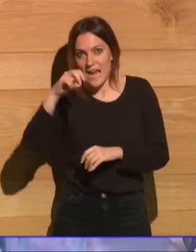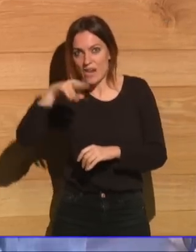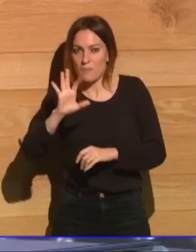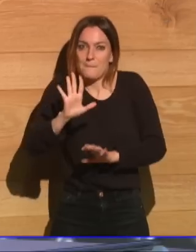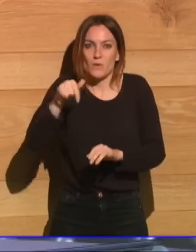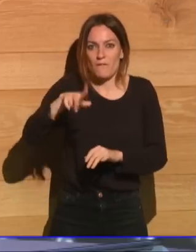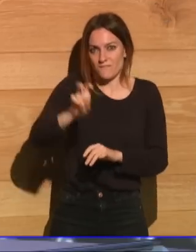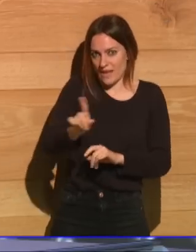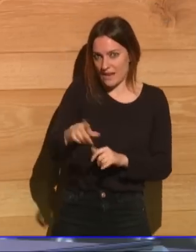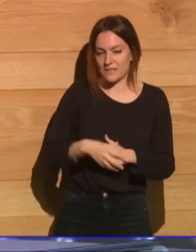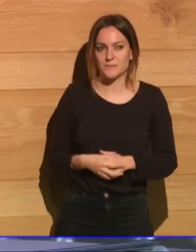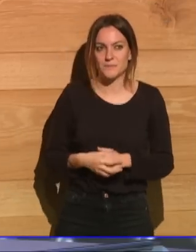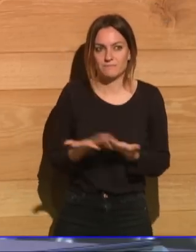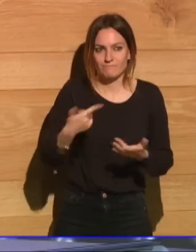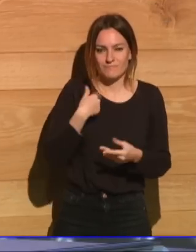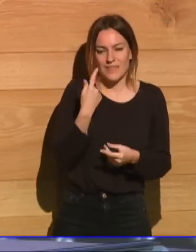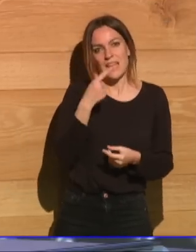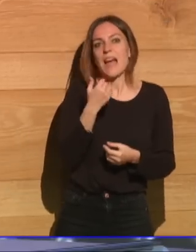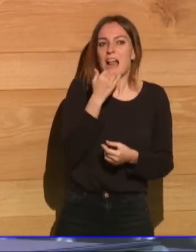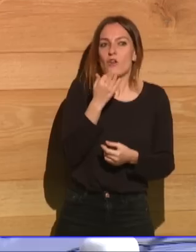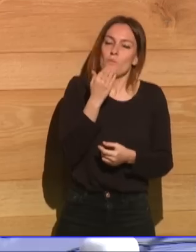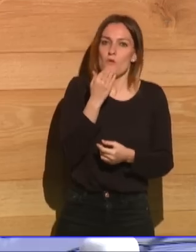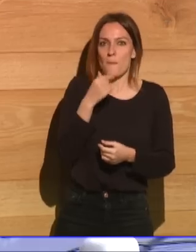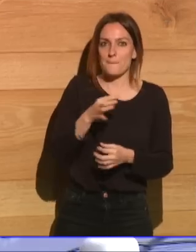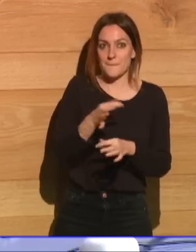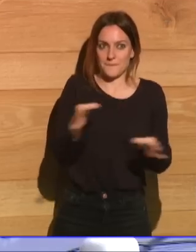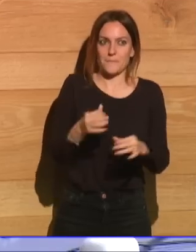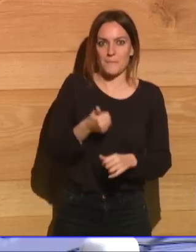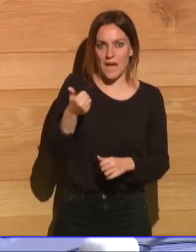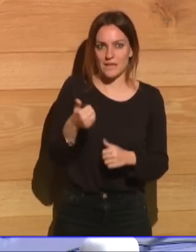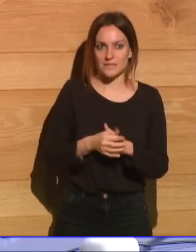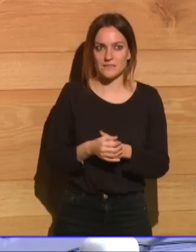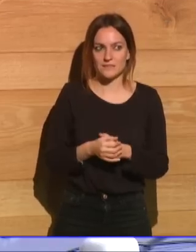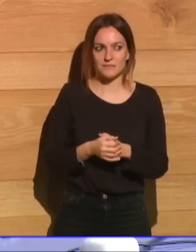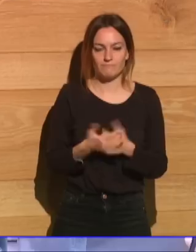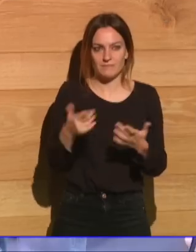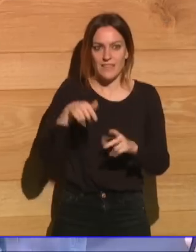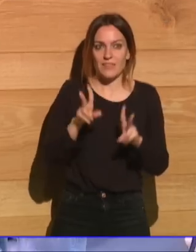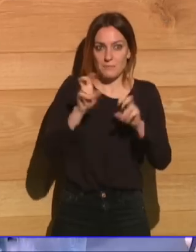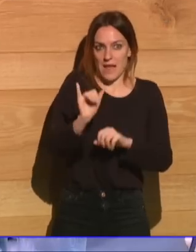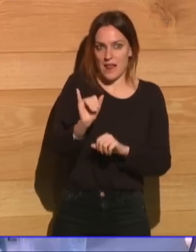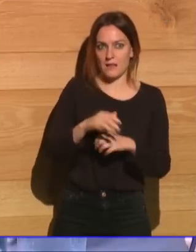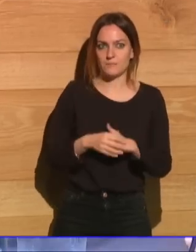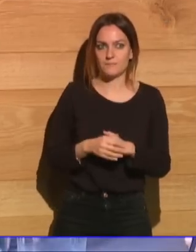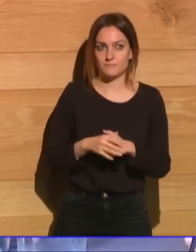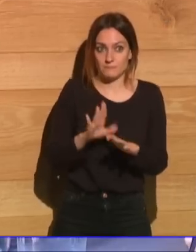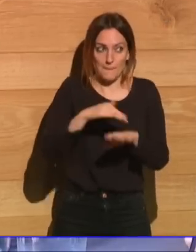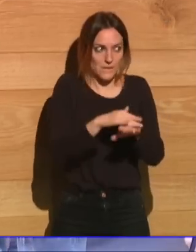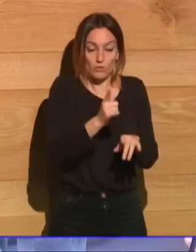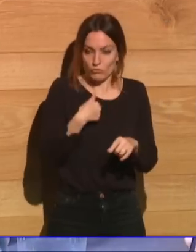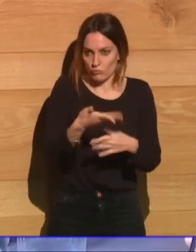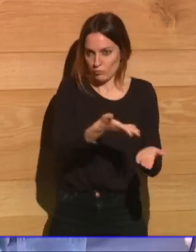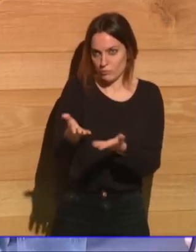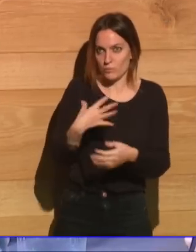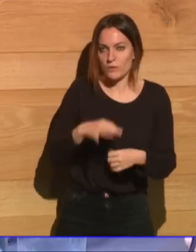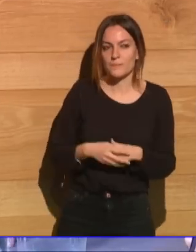no los sé... Lo veo más como correctito. Claro, es al no mi- saberlo- es mi ¿Habéis- apuesta. habéis- Escucha, vuelto- que aquí hay un tema. Uy, perdón. ¿No? No, adelante. Iba a Javier decir, Casado. si habéis